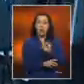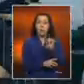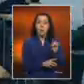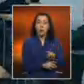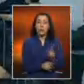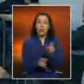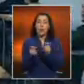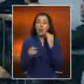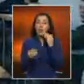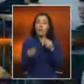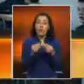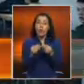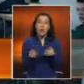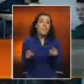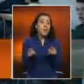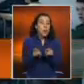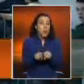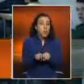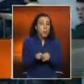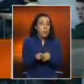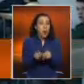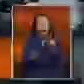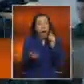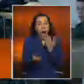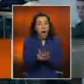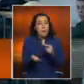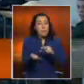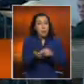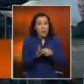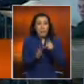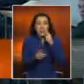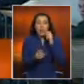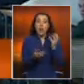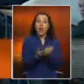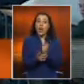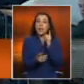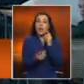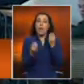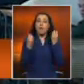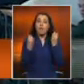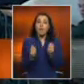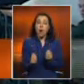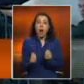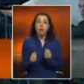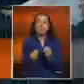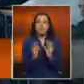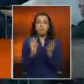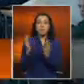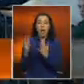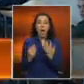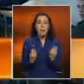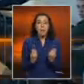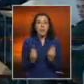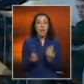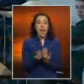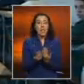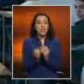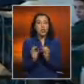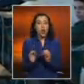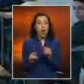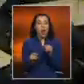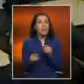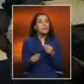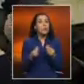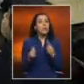alumnos vulnerables, y a pesar de eso, y a pesar de los problemas que eso significa, logran tener un muy buen clima escolar. Y eso